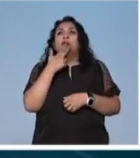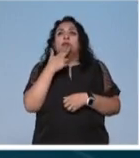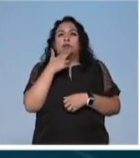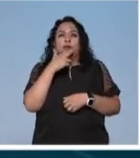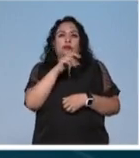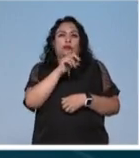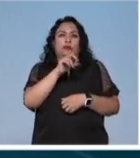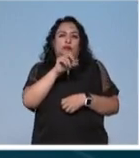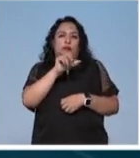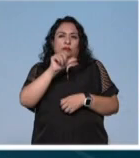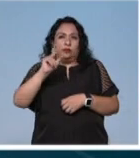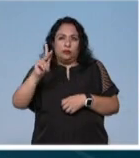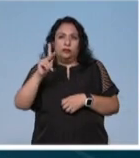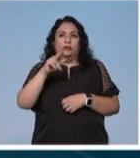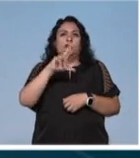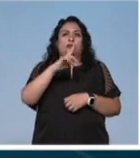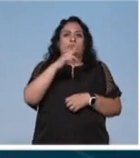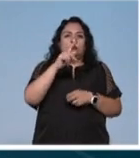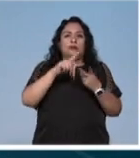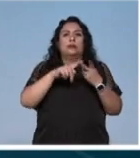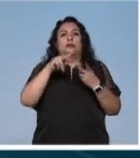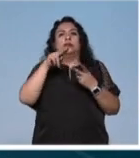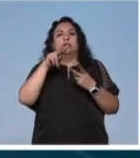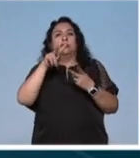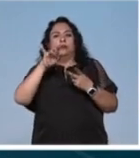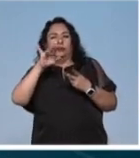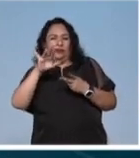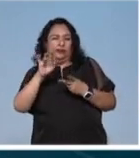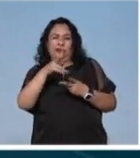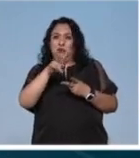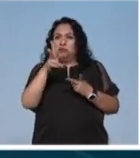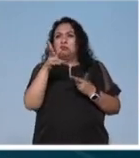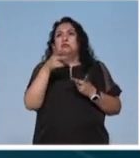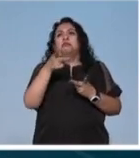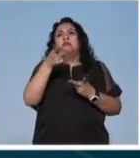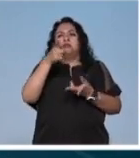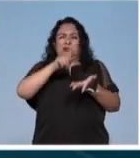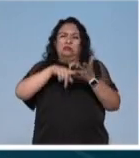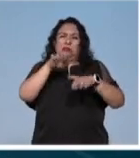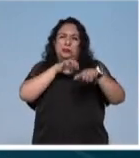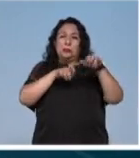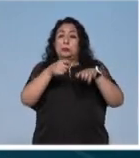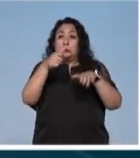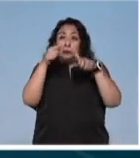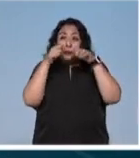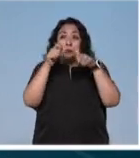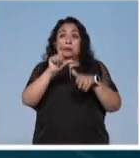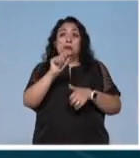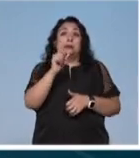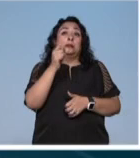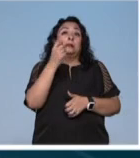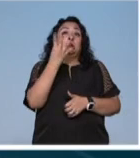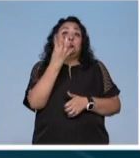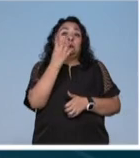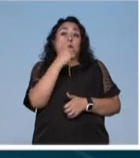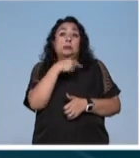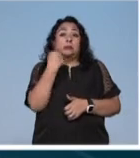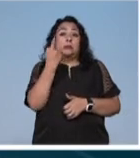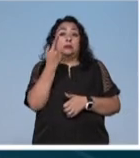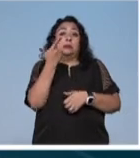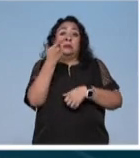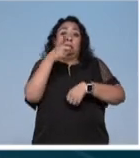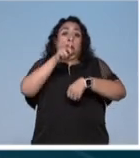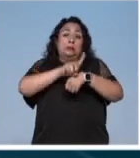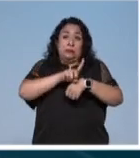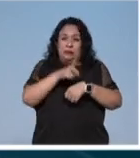de chatbots o de voicebots dentro de sus empresas. Lo que tienes es, primero, que tenemos atención 24/7, ¿no? Que eso normalmente no se